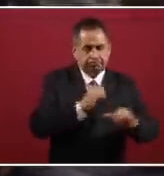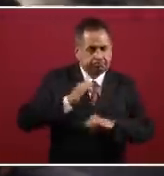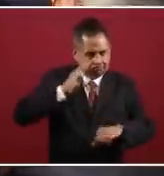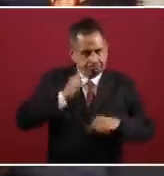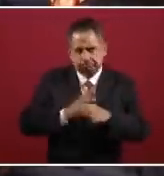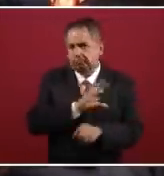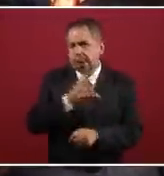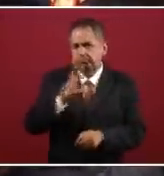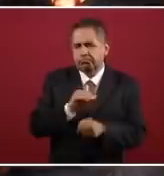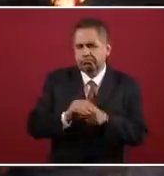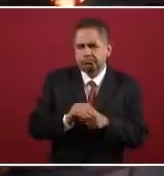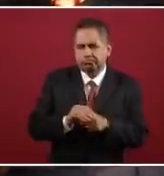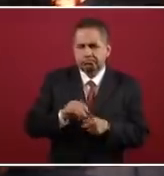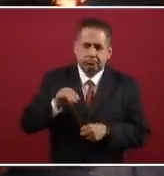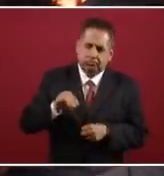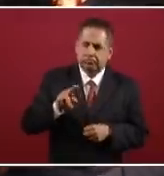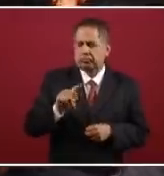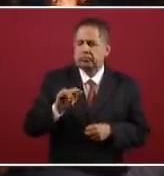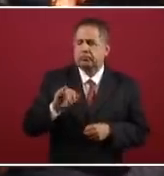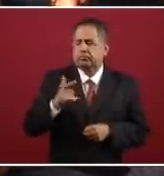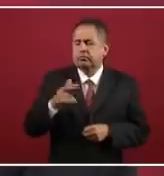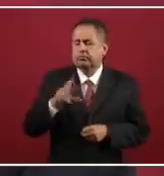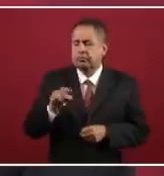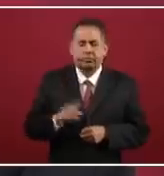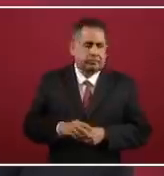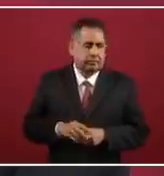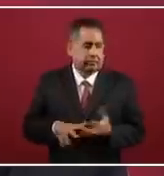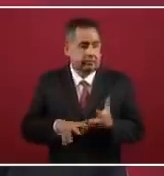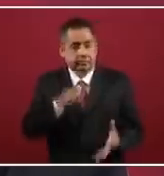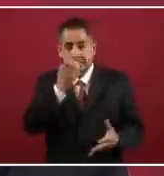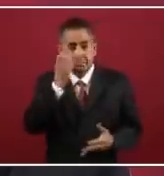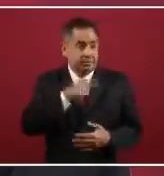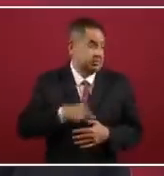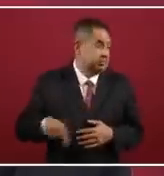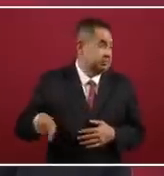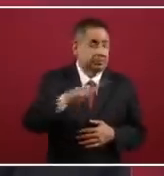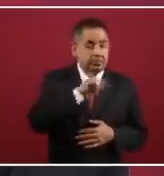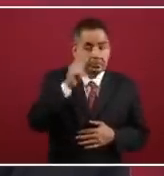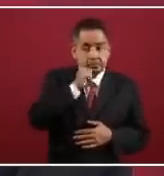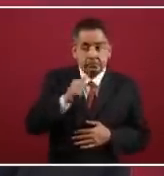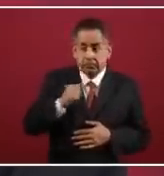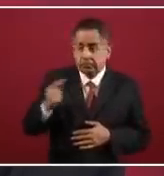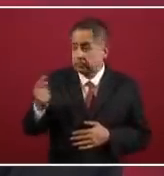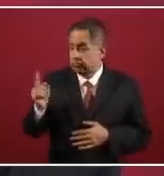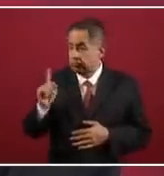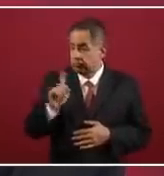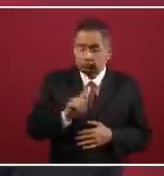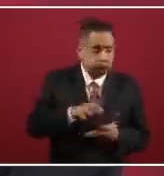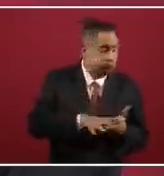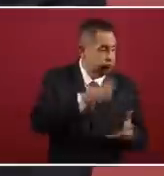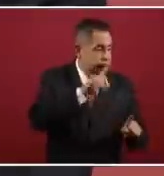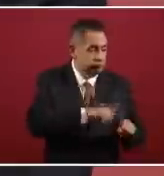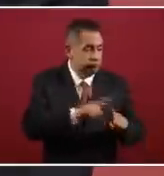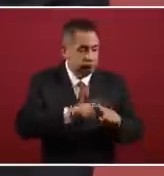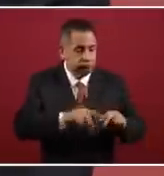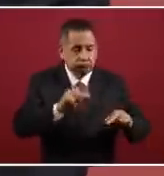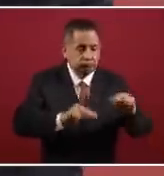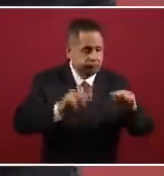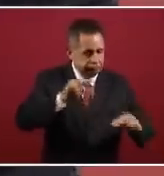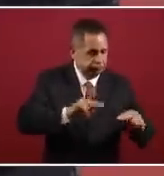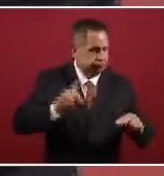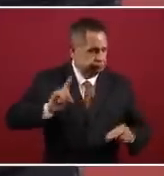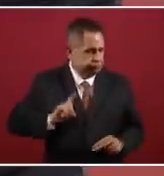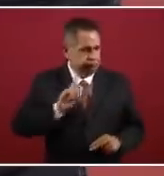las mayoritarias de todas las escuelas, son más las de multigrado por